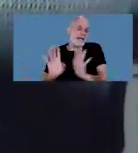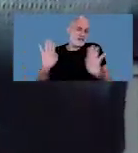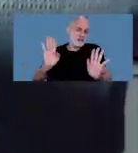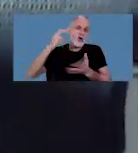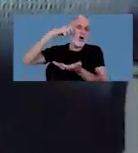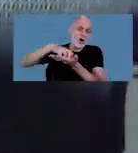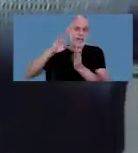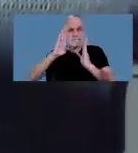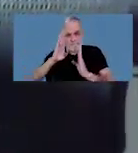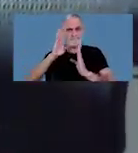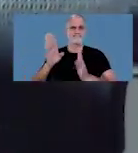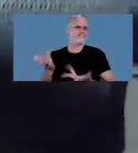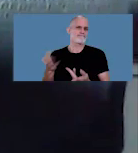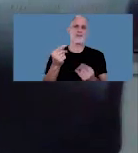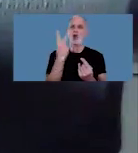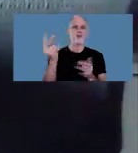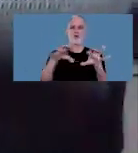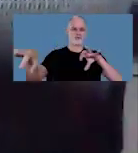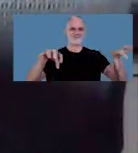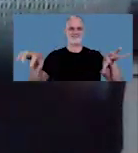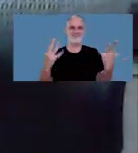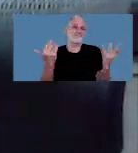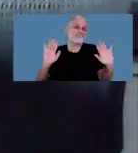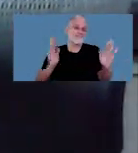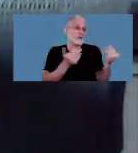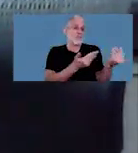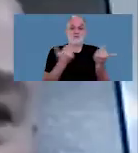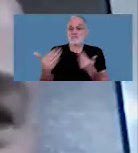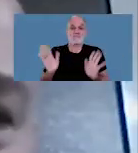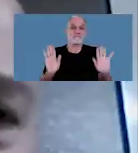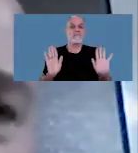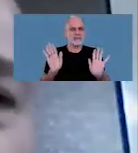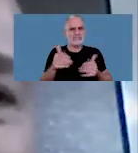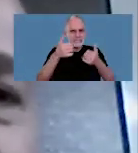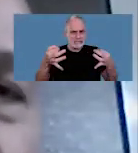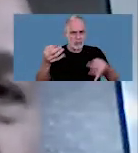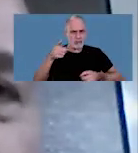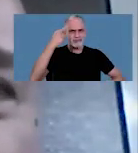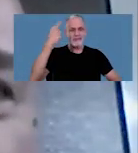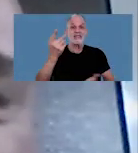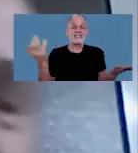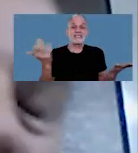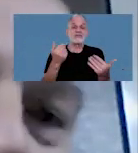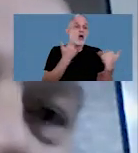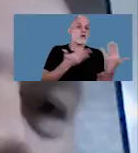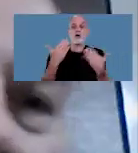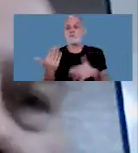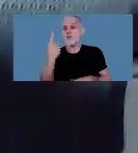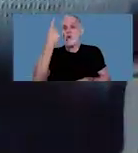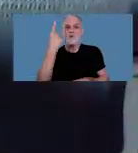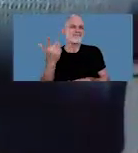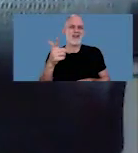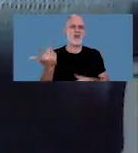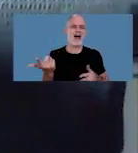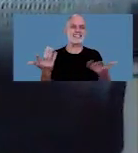eso pongo las dos partes de la doctrina. Está correcto. Lo que pasa es que no hay un pronunciamiento No conozco,